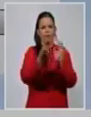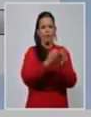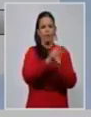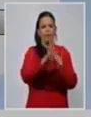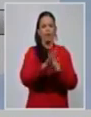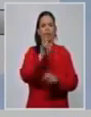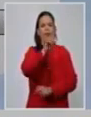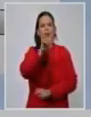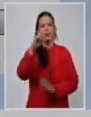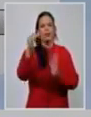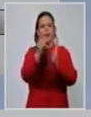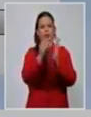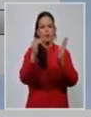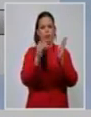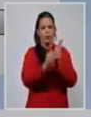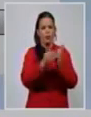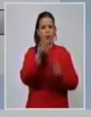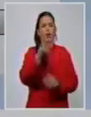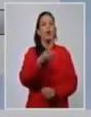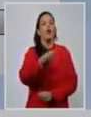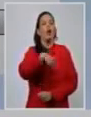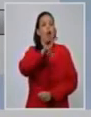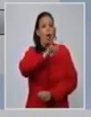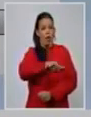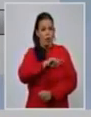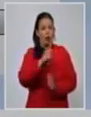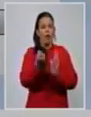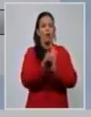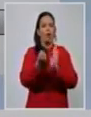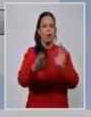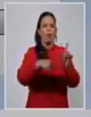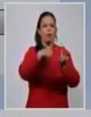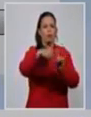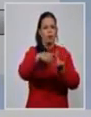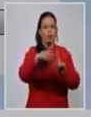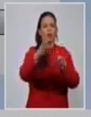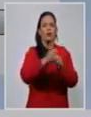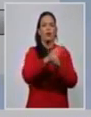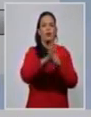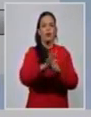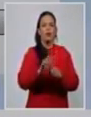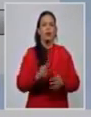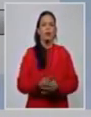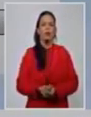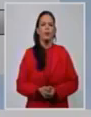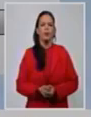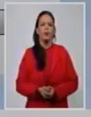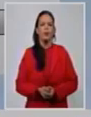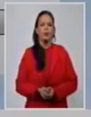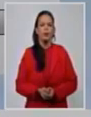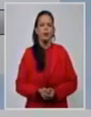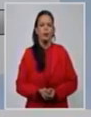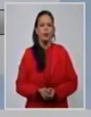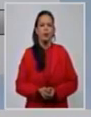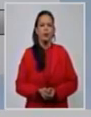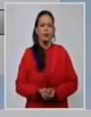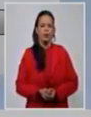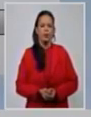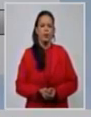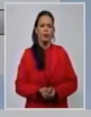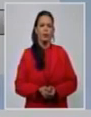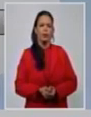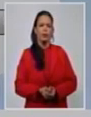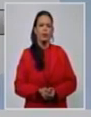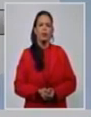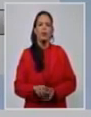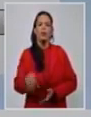11.533.000 casos activos ayer, activos con COVID positivo en ese momento, y también